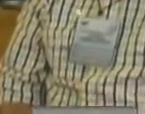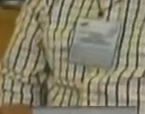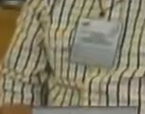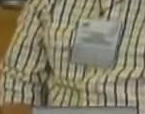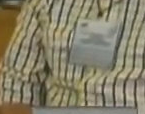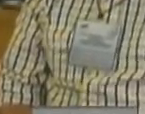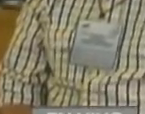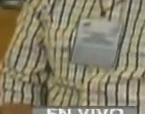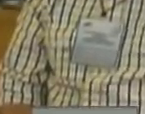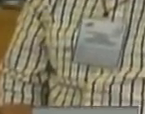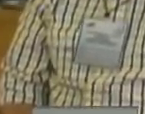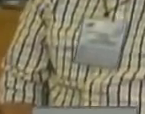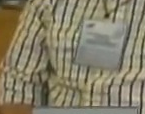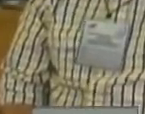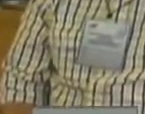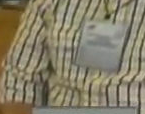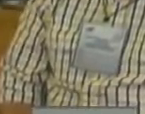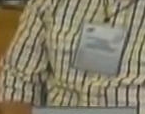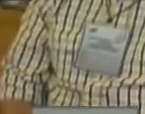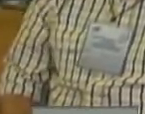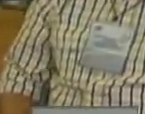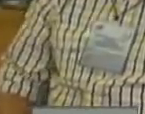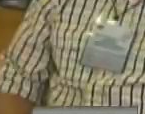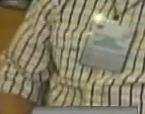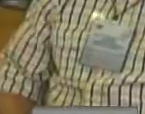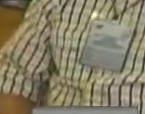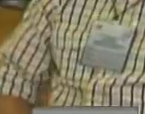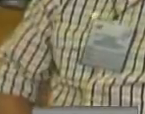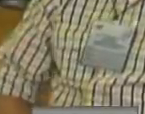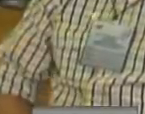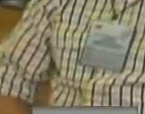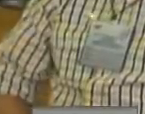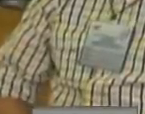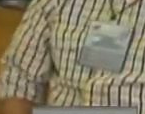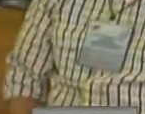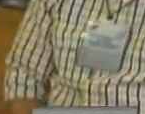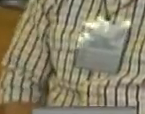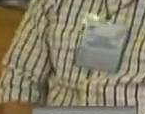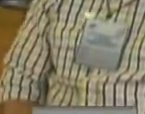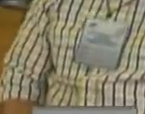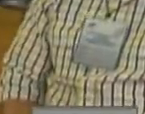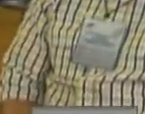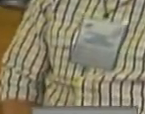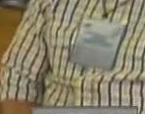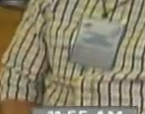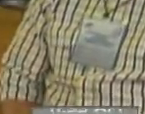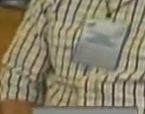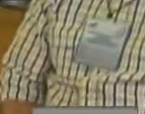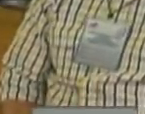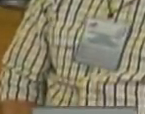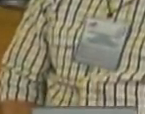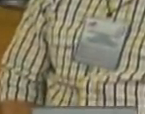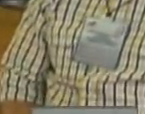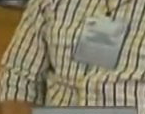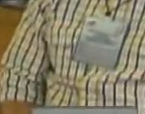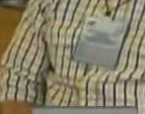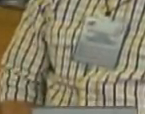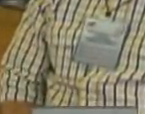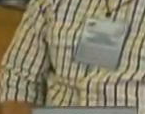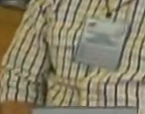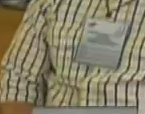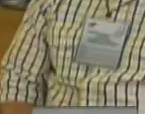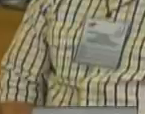elecciones parlamentarias. Vamos a ver parte del video que están presentando en este momento. Se ejerce mediante un tarjetón. El